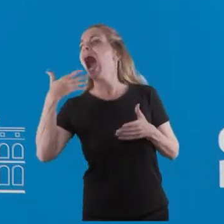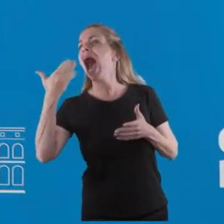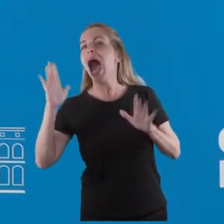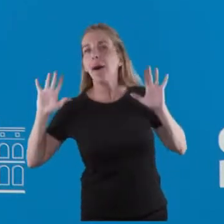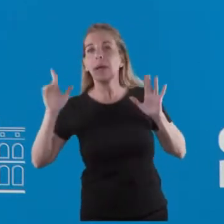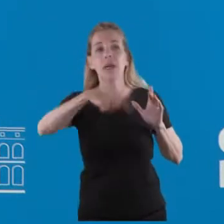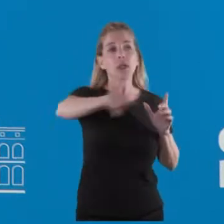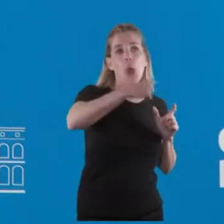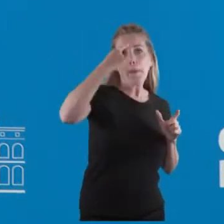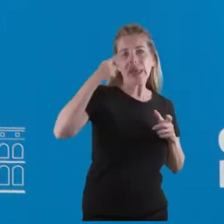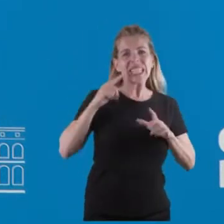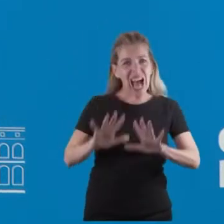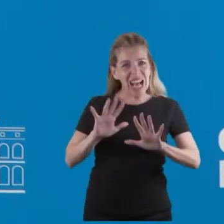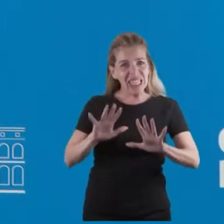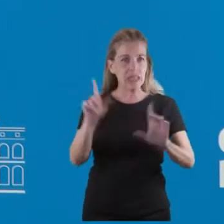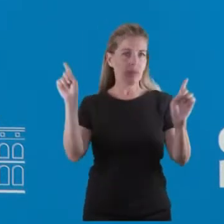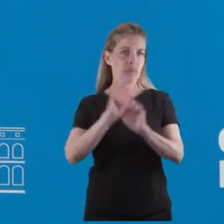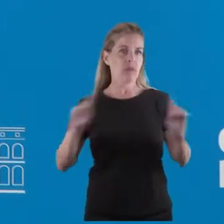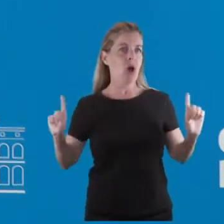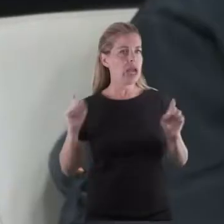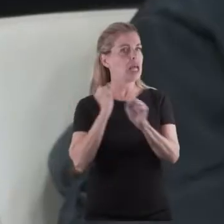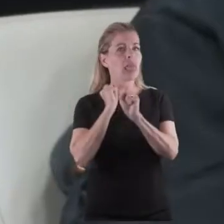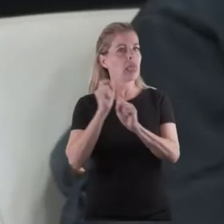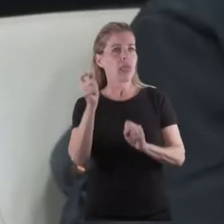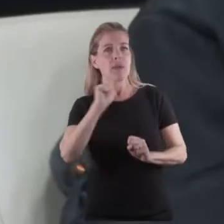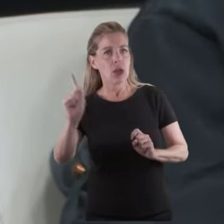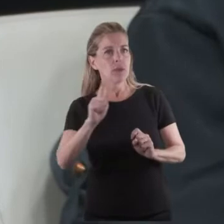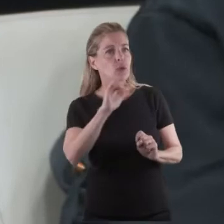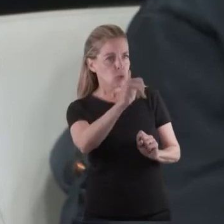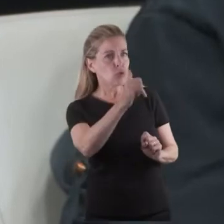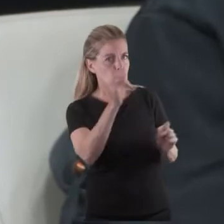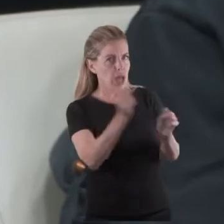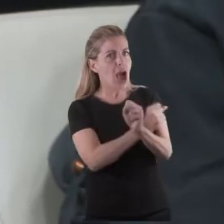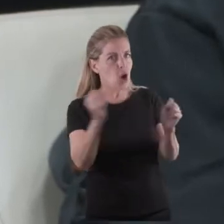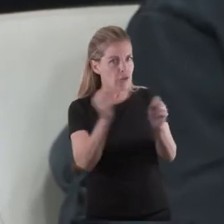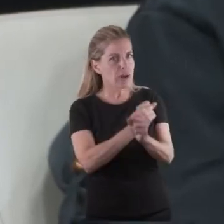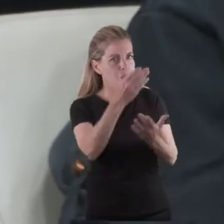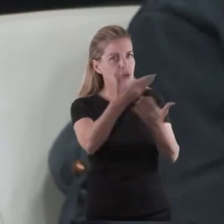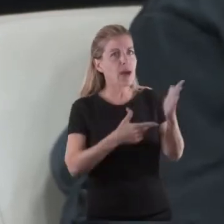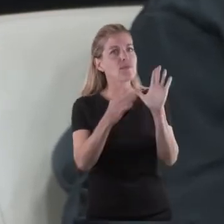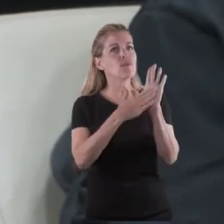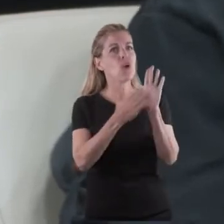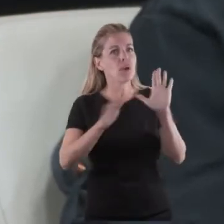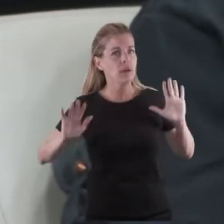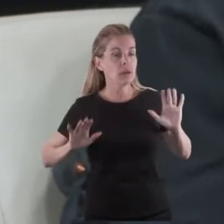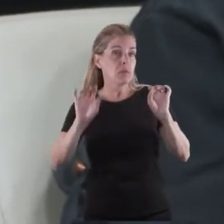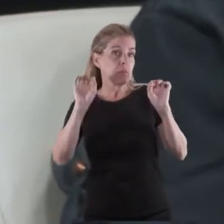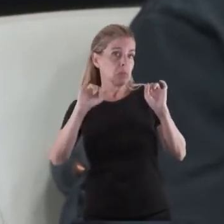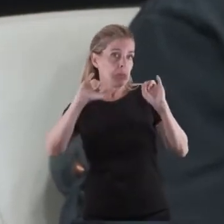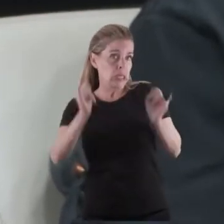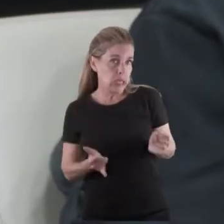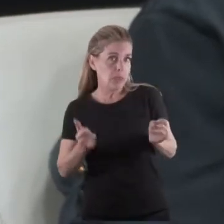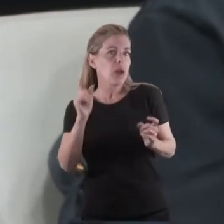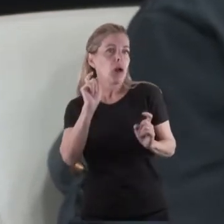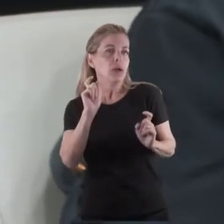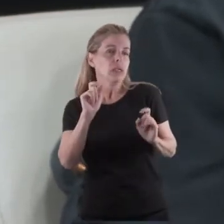de estado es toda una novedad en el ejercicio del periodista ha confirmado por eso está publicado portavoz por eso le estoy haciendo la confirmado con dos fuentes independientes me